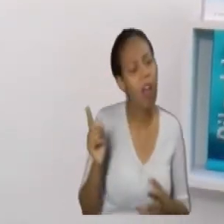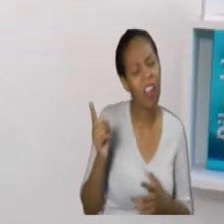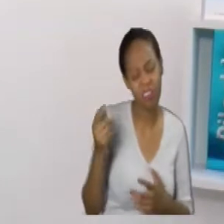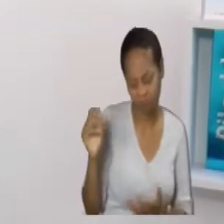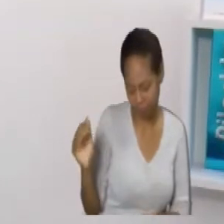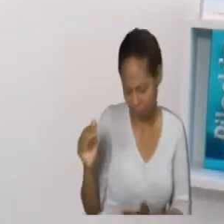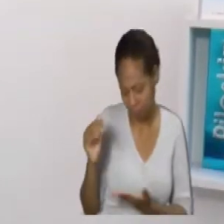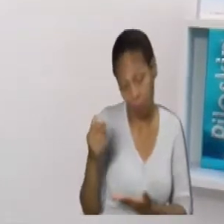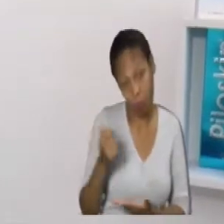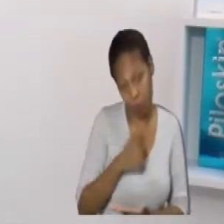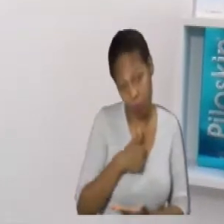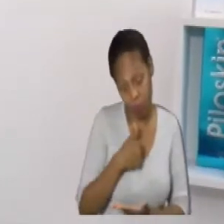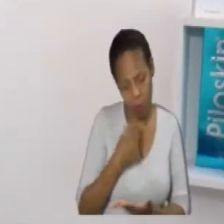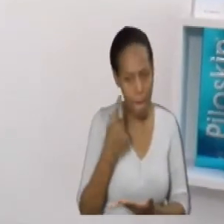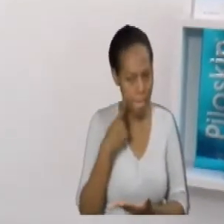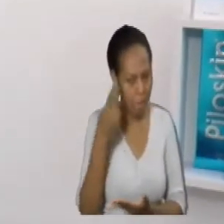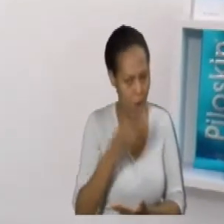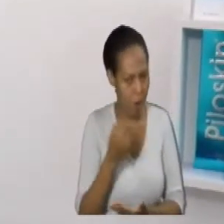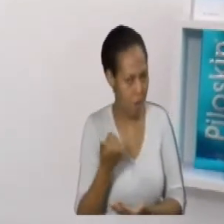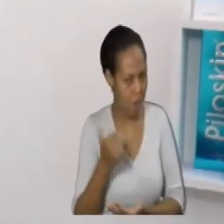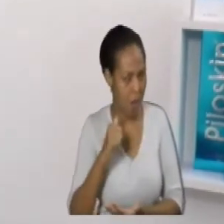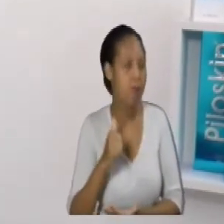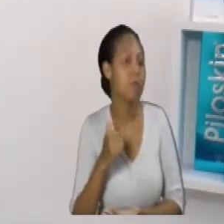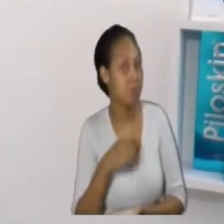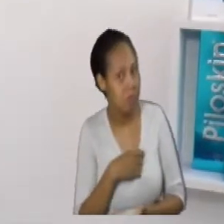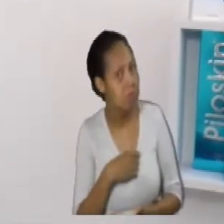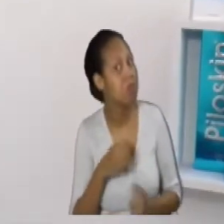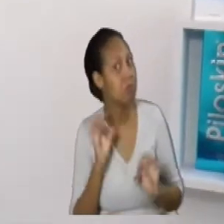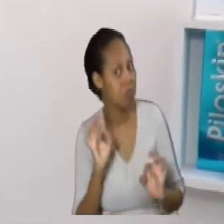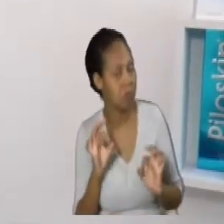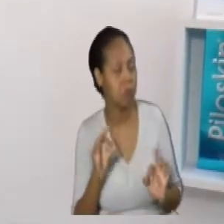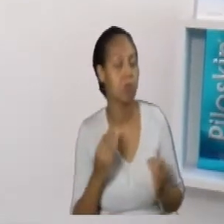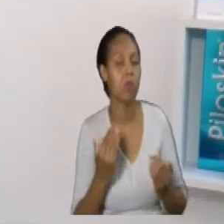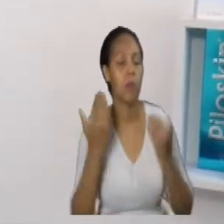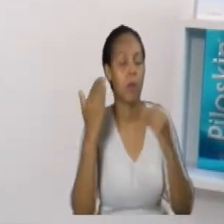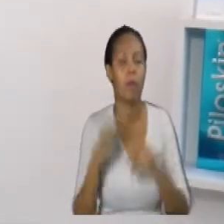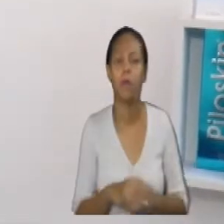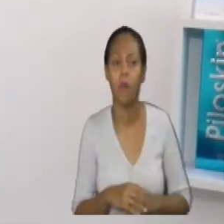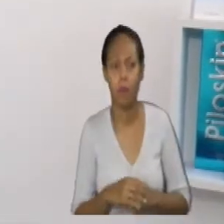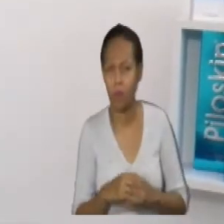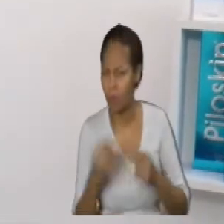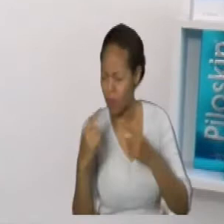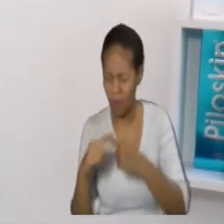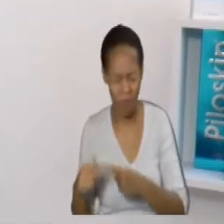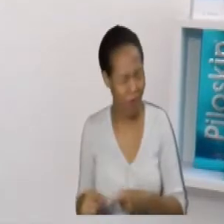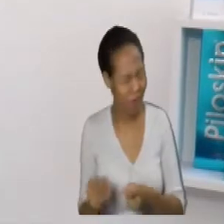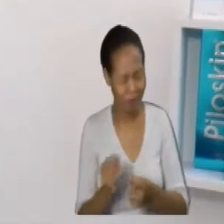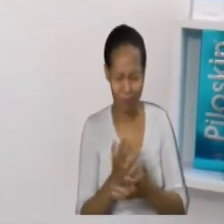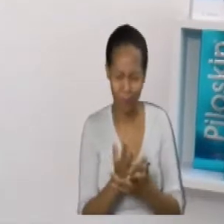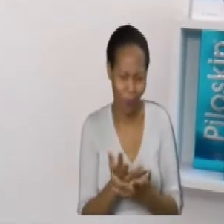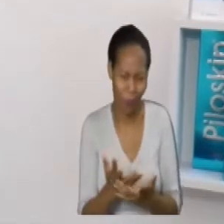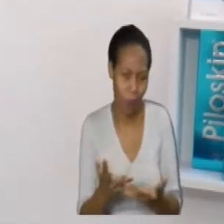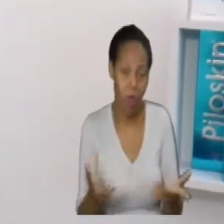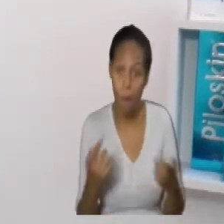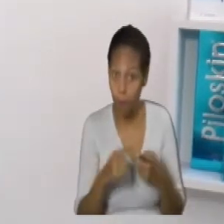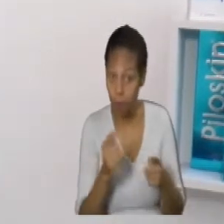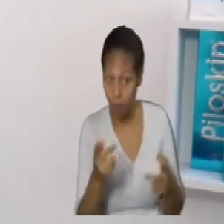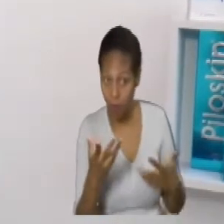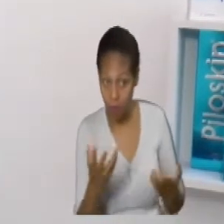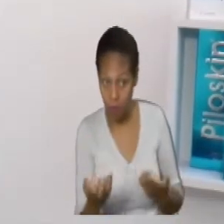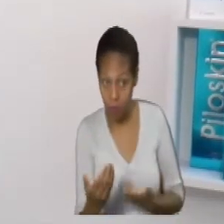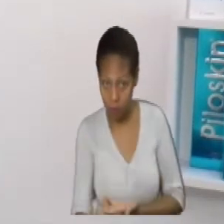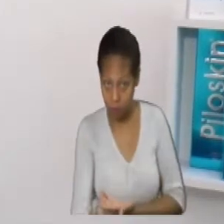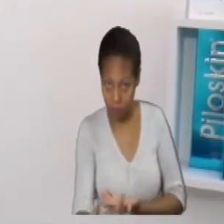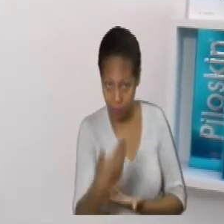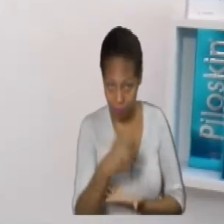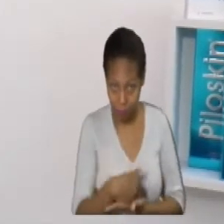recomiendo. Y hay otras cositas, otros truquitos, pero si se acercan acá a la tienda, con mucho gusto yo les puedo explicar todo